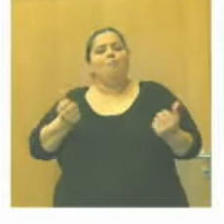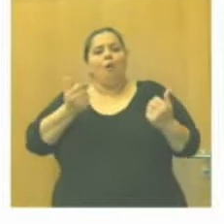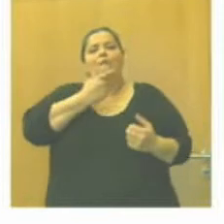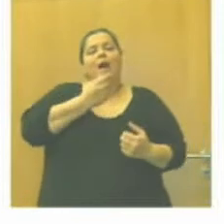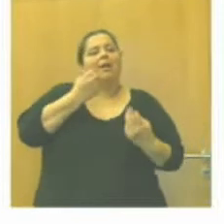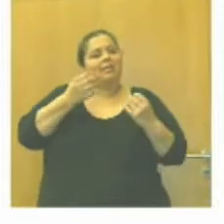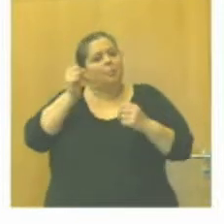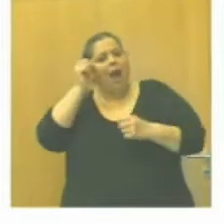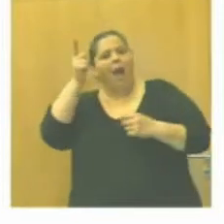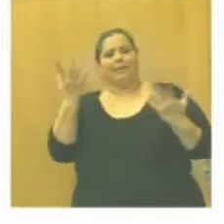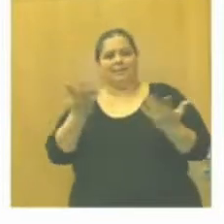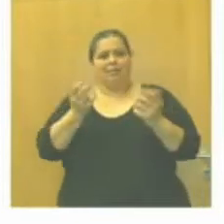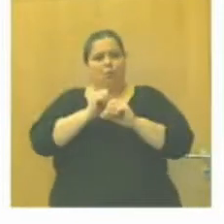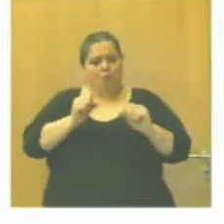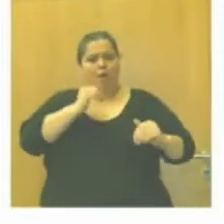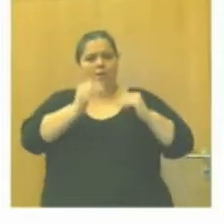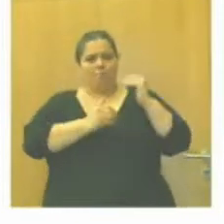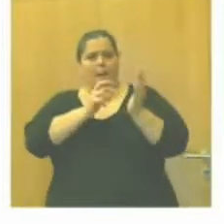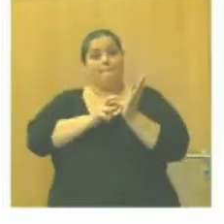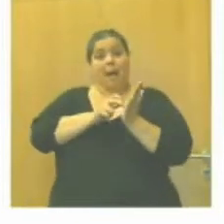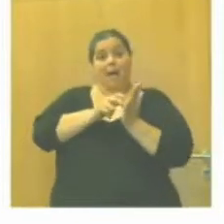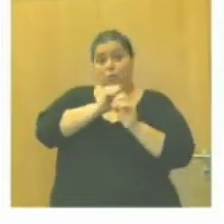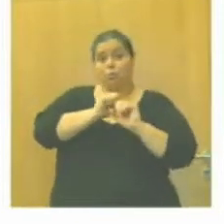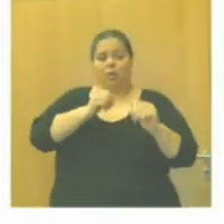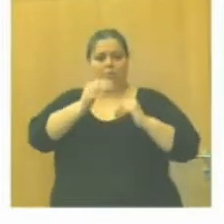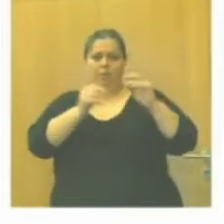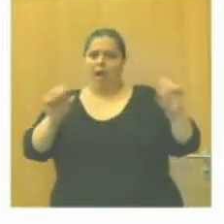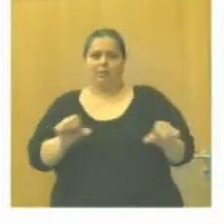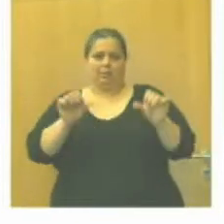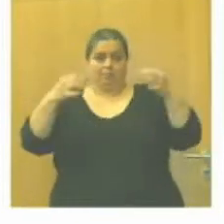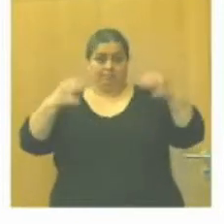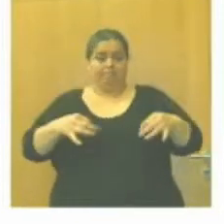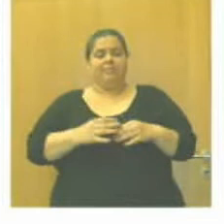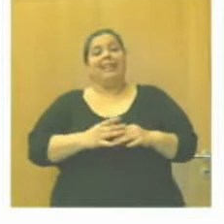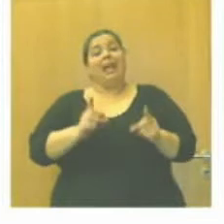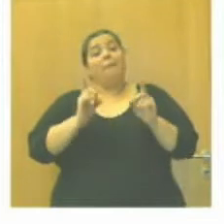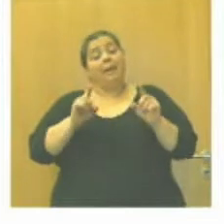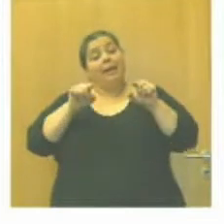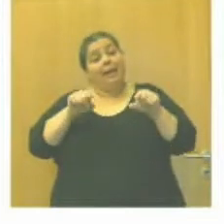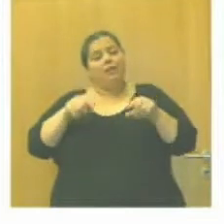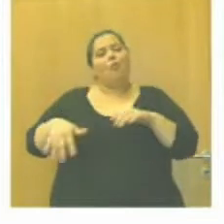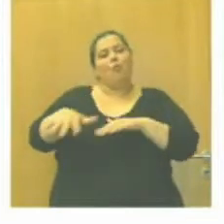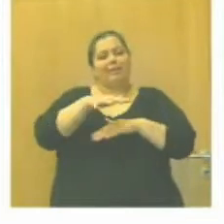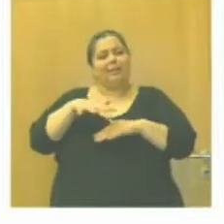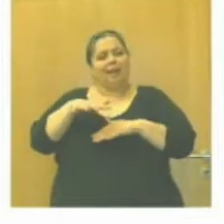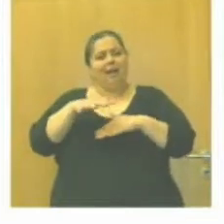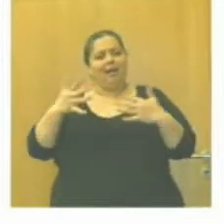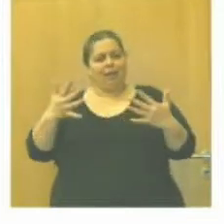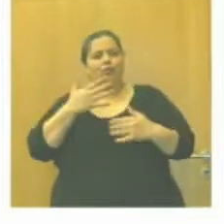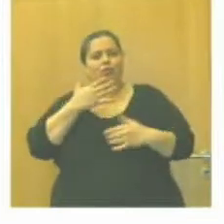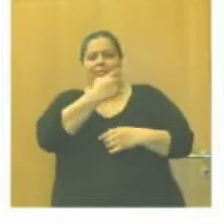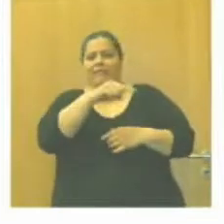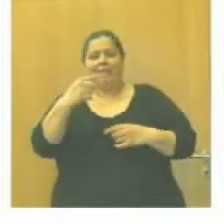de capacitación poder seguir los pasos para implementarlo. Entonces, es como escenarios y